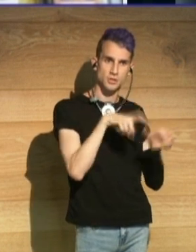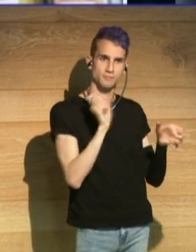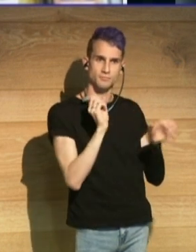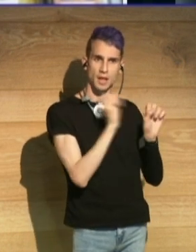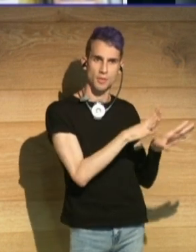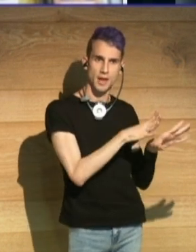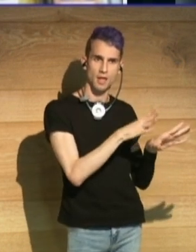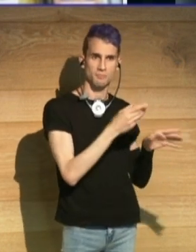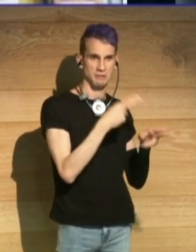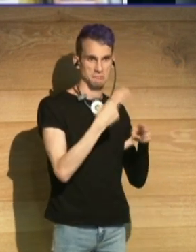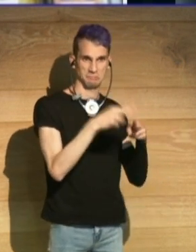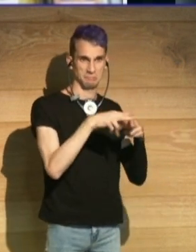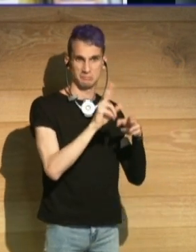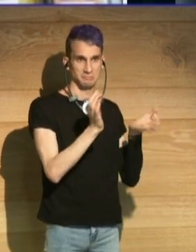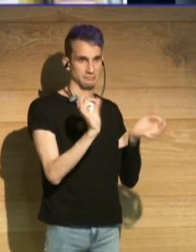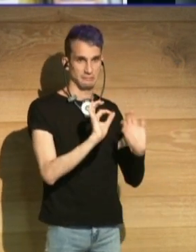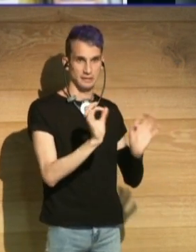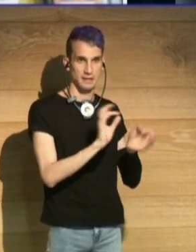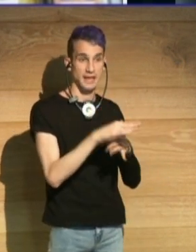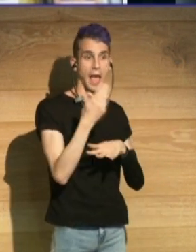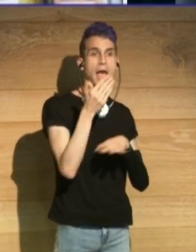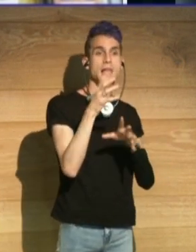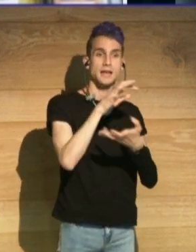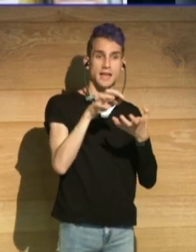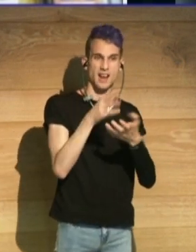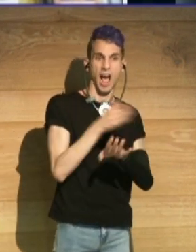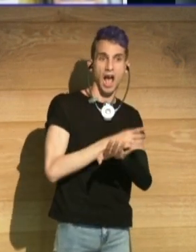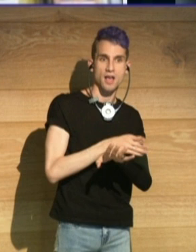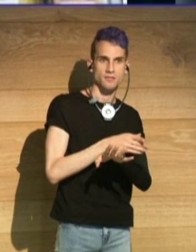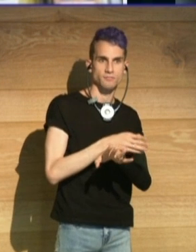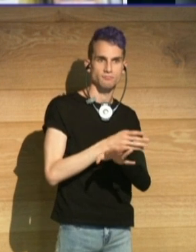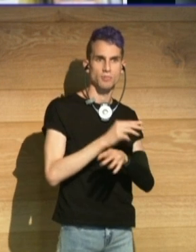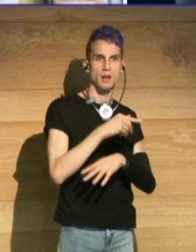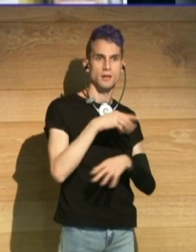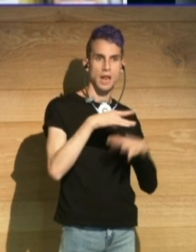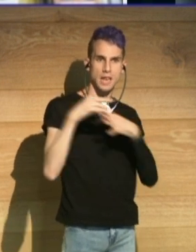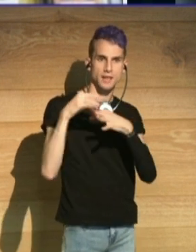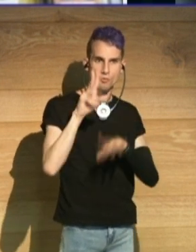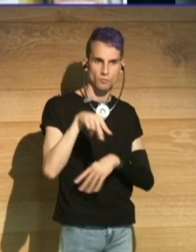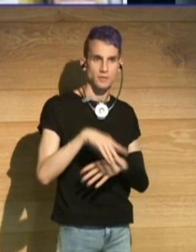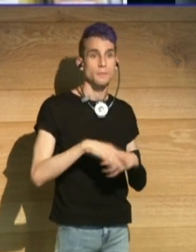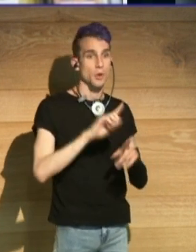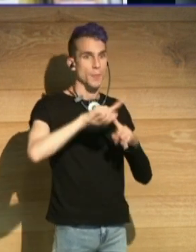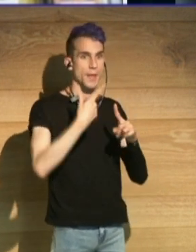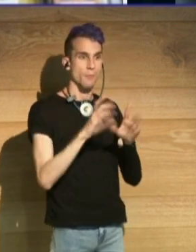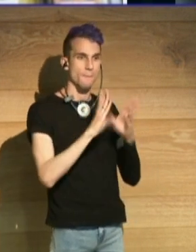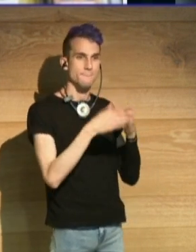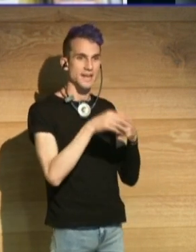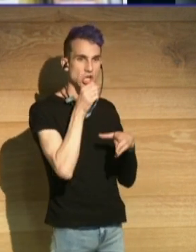nivel político, había sido un líder del socialismo antes de la guerra, pero luego le habían expulsado del Partido Socialista.